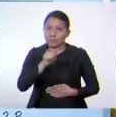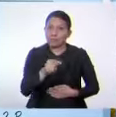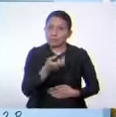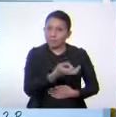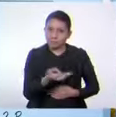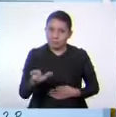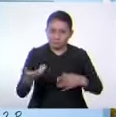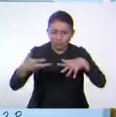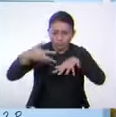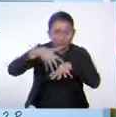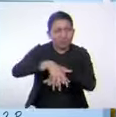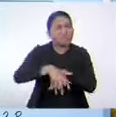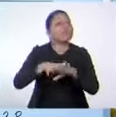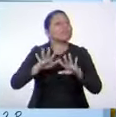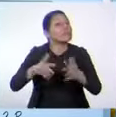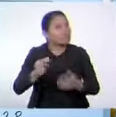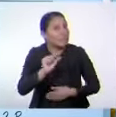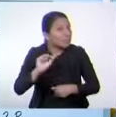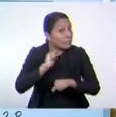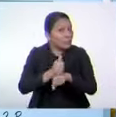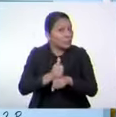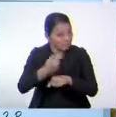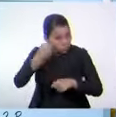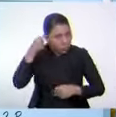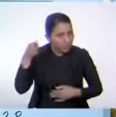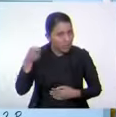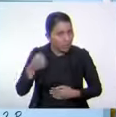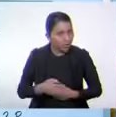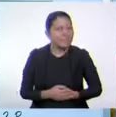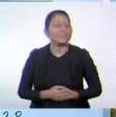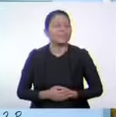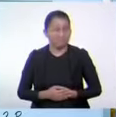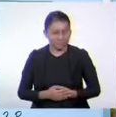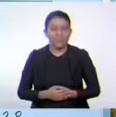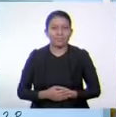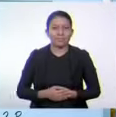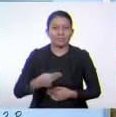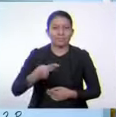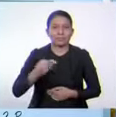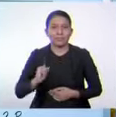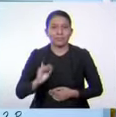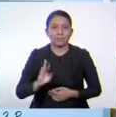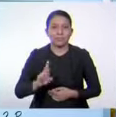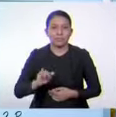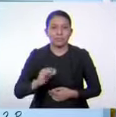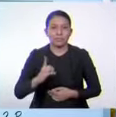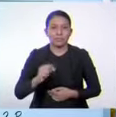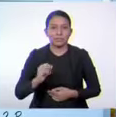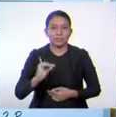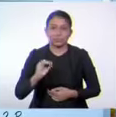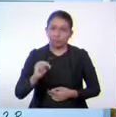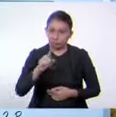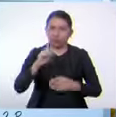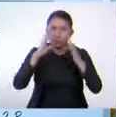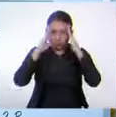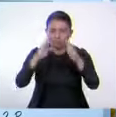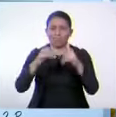de mezcla, ¿cómo dijimos que se le llama? Correcto, hibridación. Si están poniendo atención, me